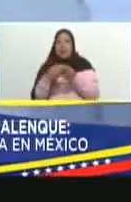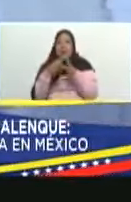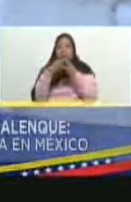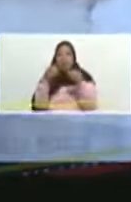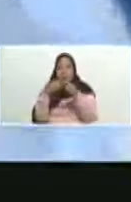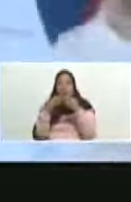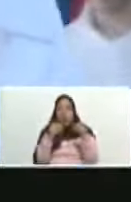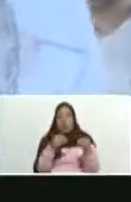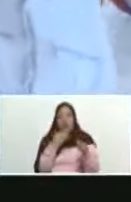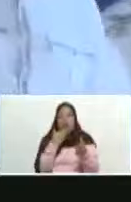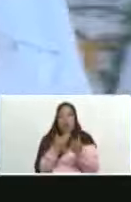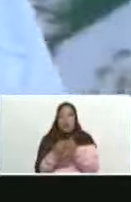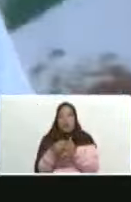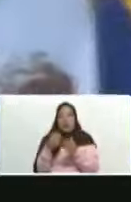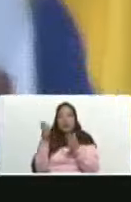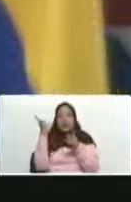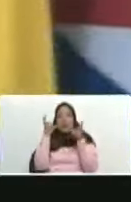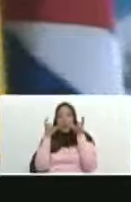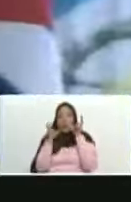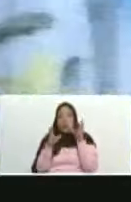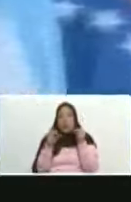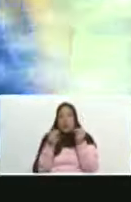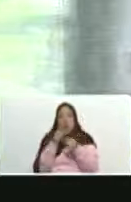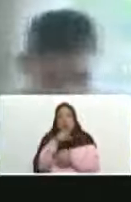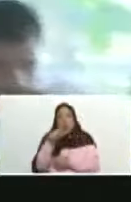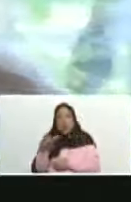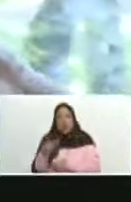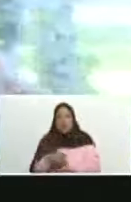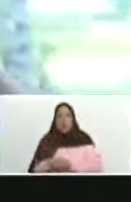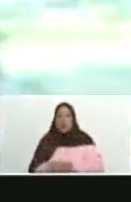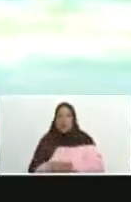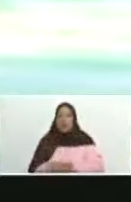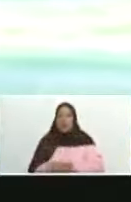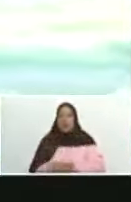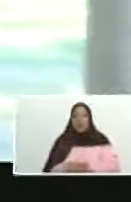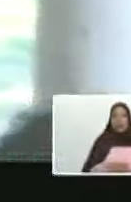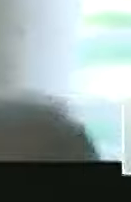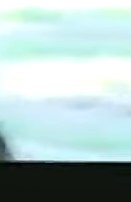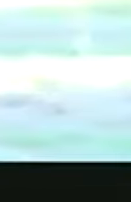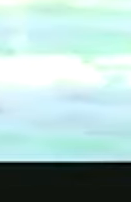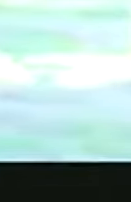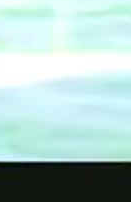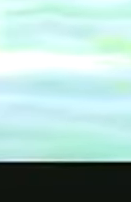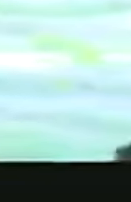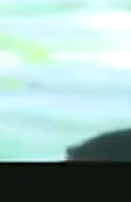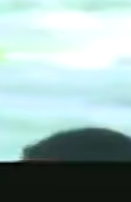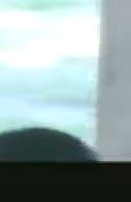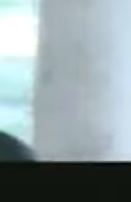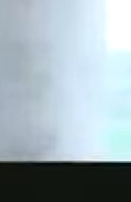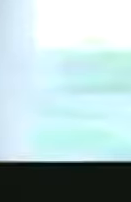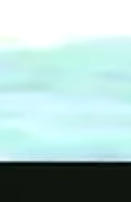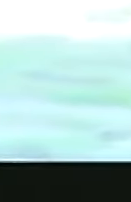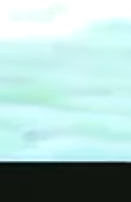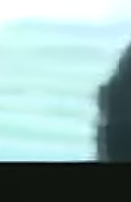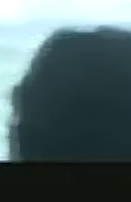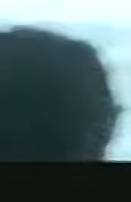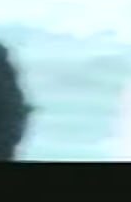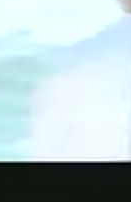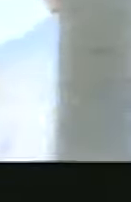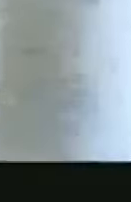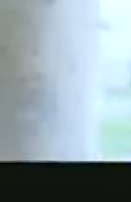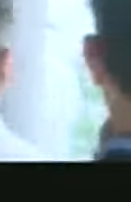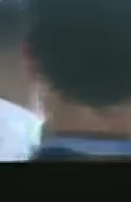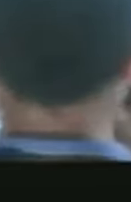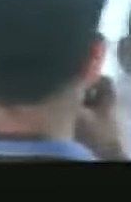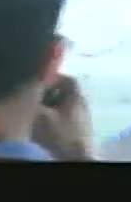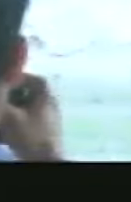todos. Escuchábamos entonces al presidente Nicolás Maduro, quien felicitaba este